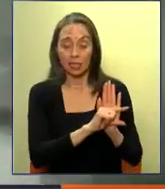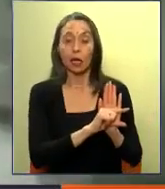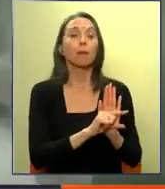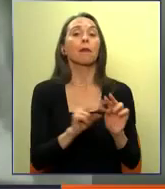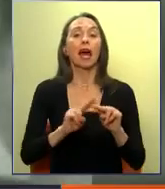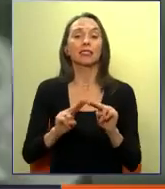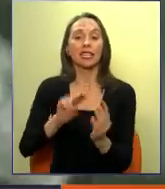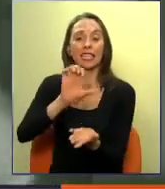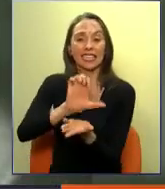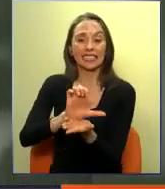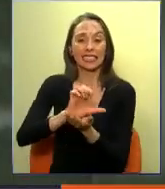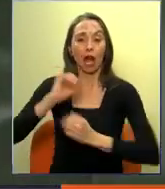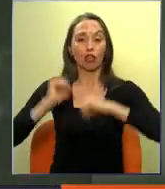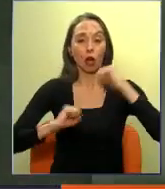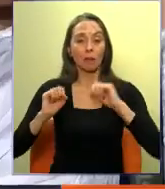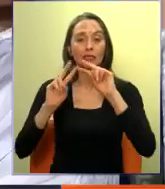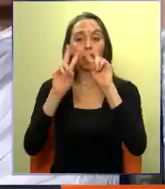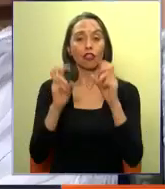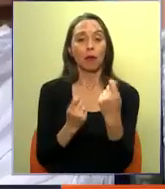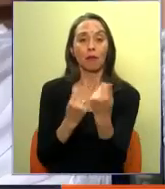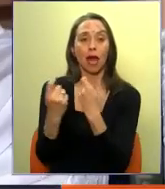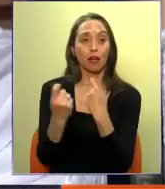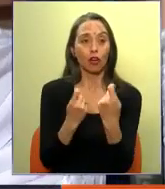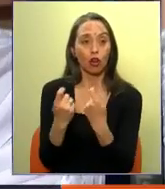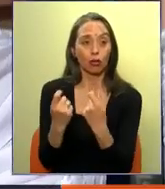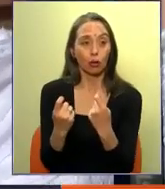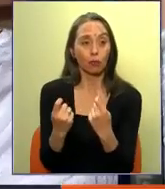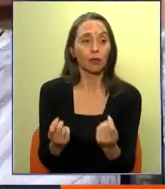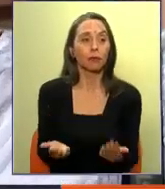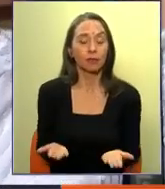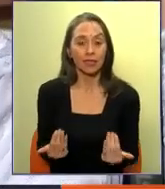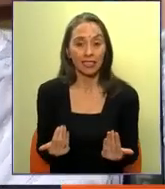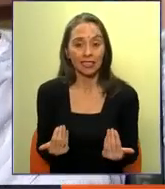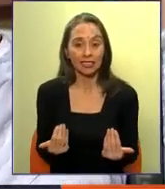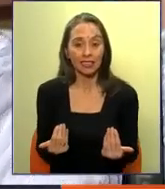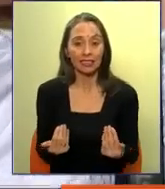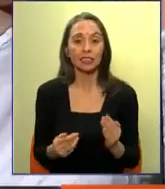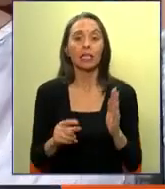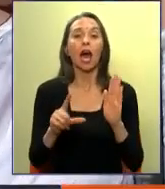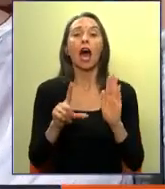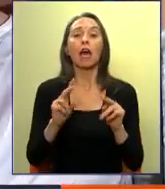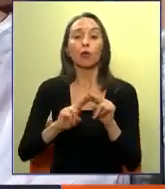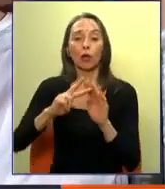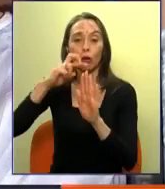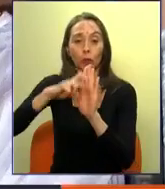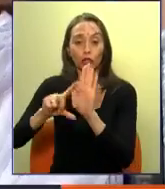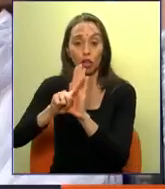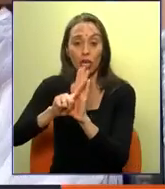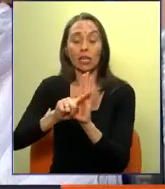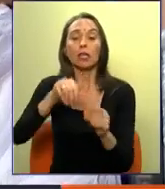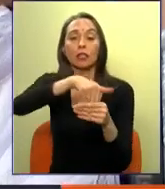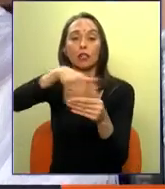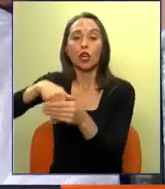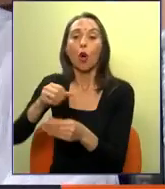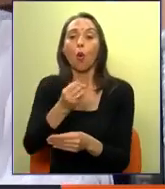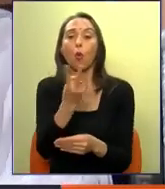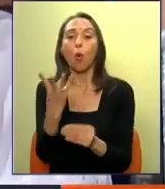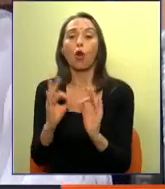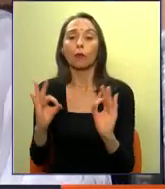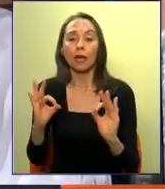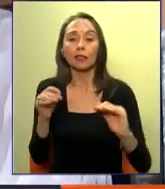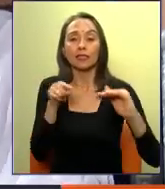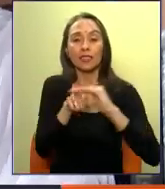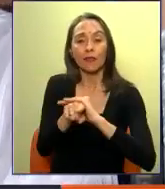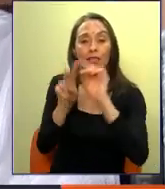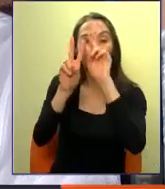Estado empresario en materia económica necesita de una ley de quórum calificado. Interviene en materia económica solo